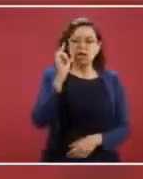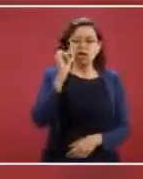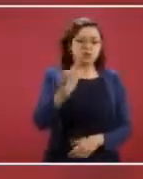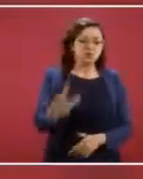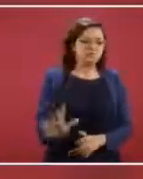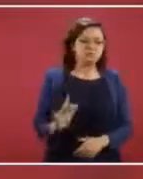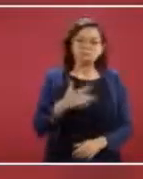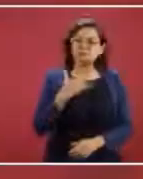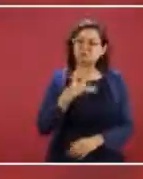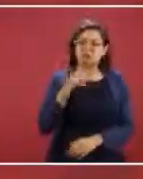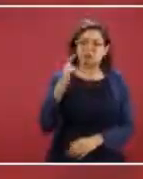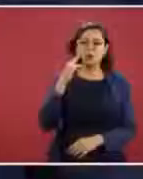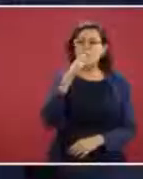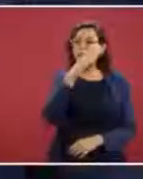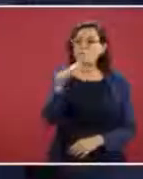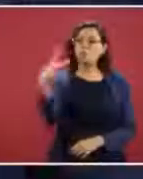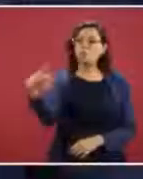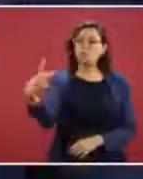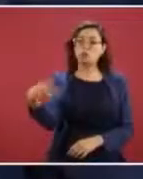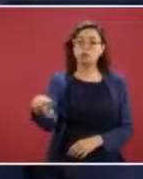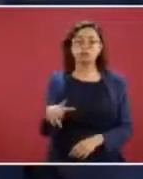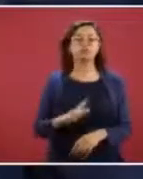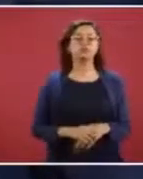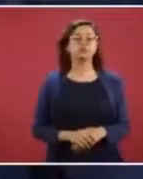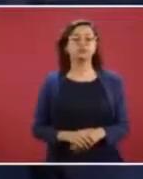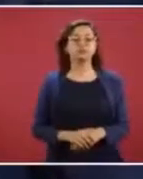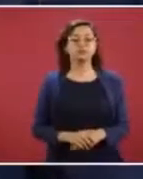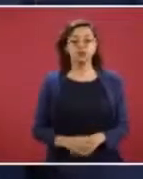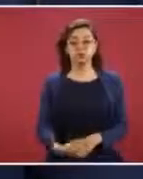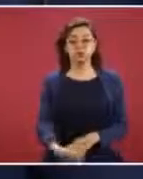lo considere. En mi caso,